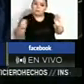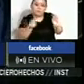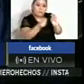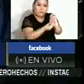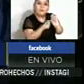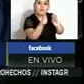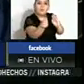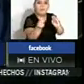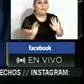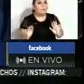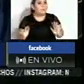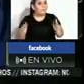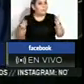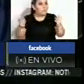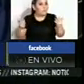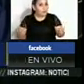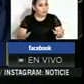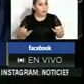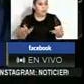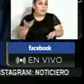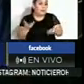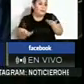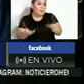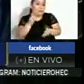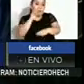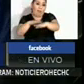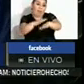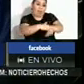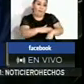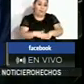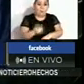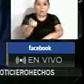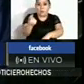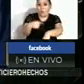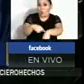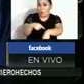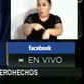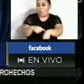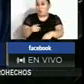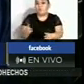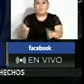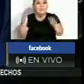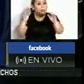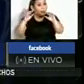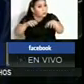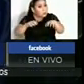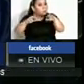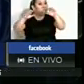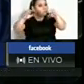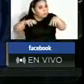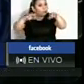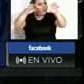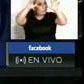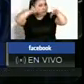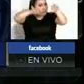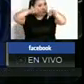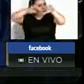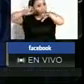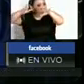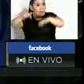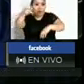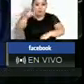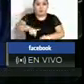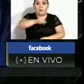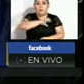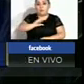Esto a raíz de los pronósticos que se han dado para las próximas horas de que las lluvias continuarán en el territorio